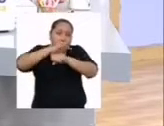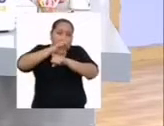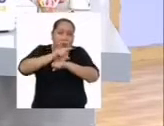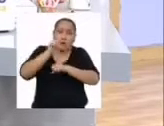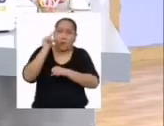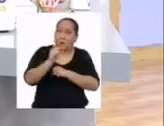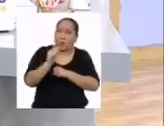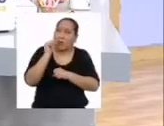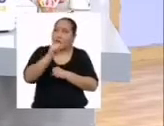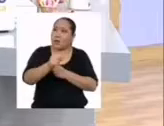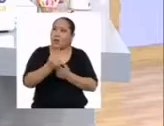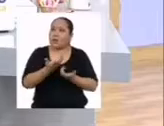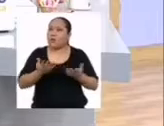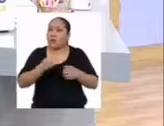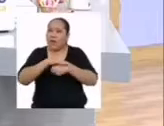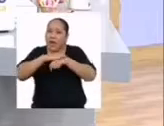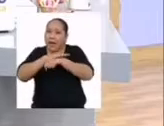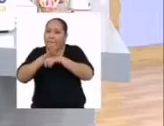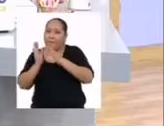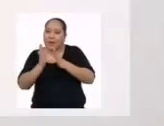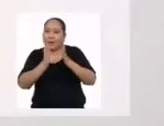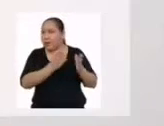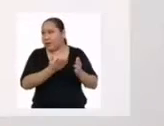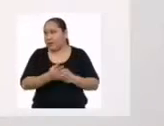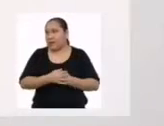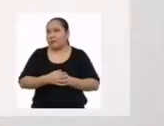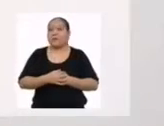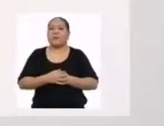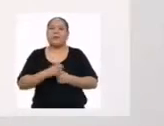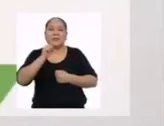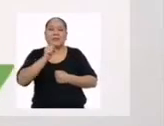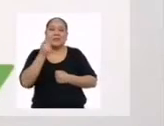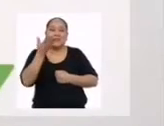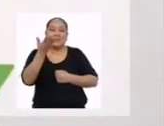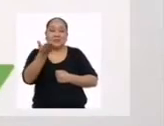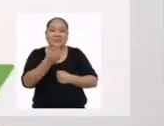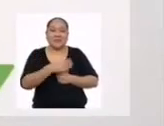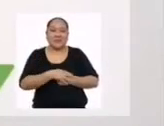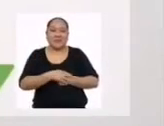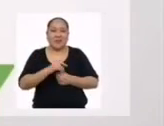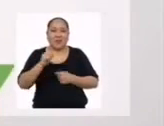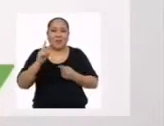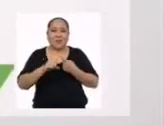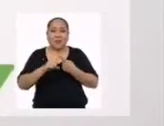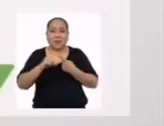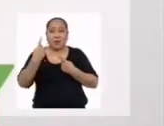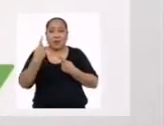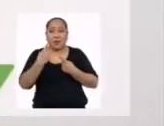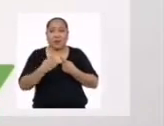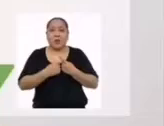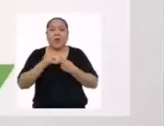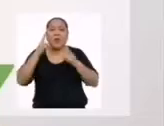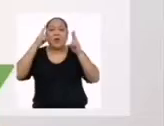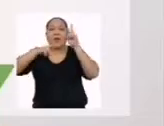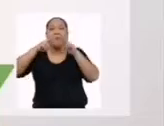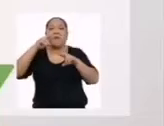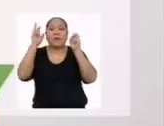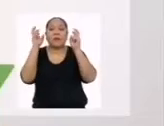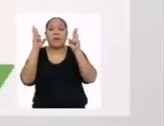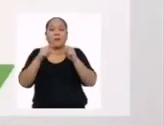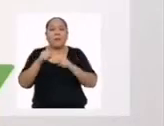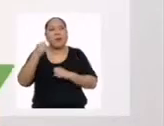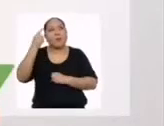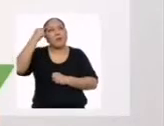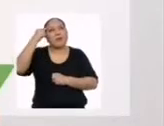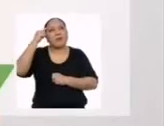en esto de la planificación? Vamos con eso, ¿sí? En primer lugar, hay que acotar el tema y plantearse una